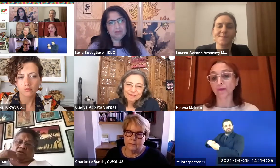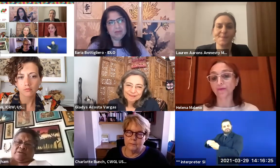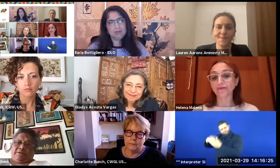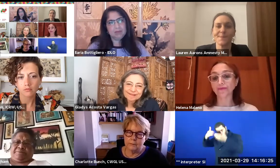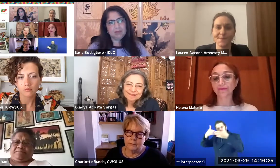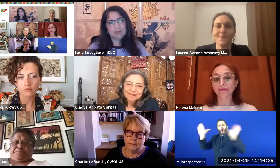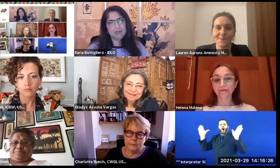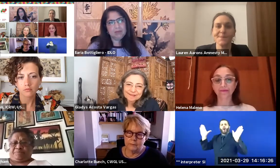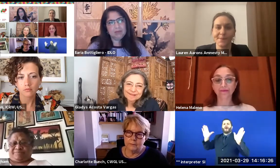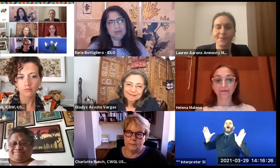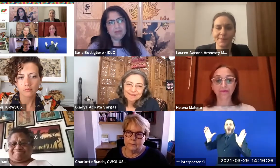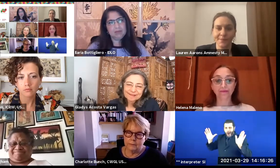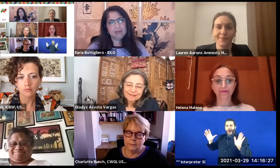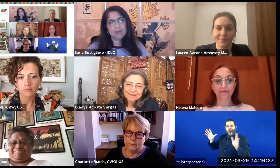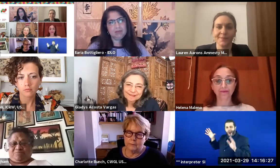la juventud.